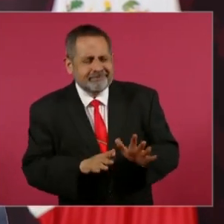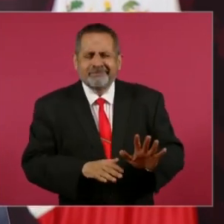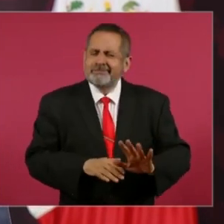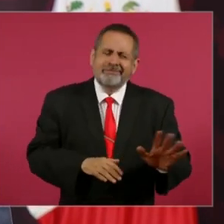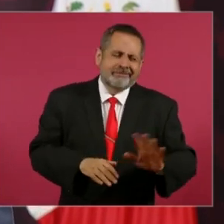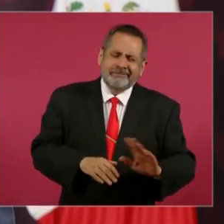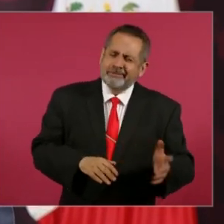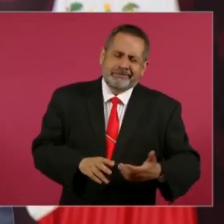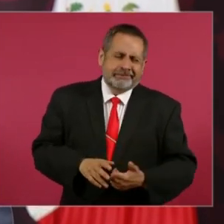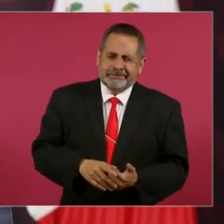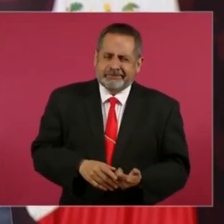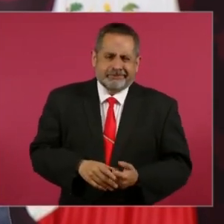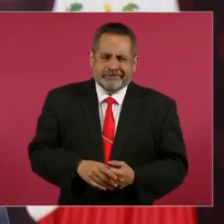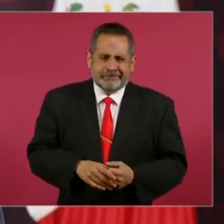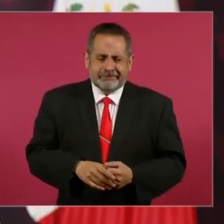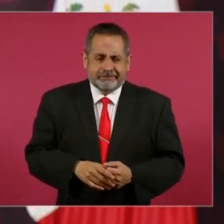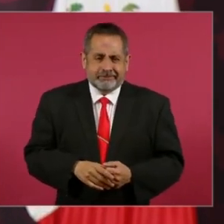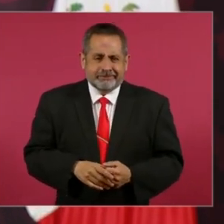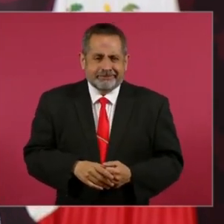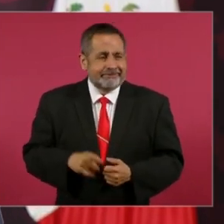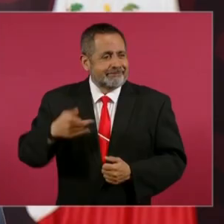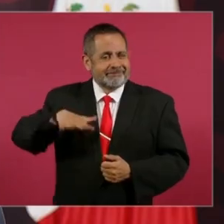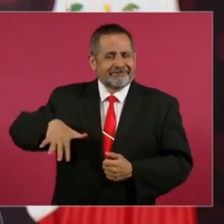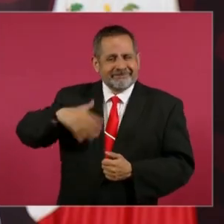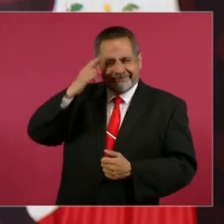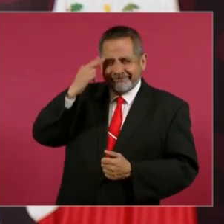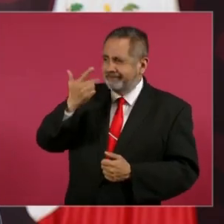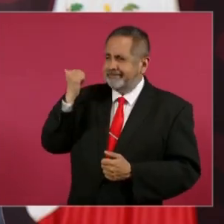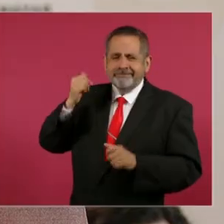como el que vimos